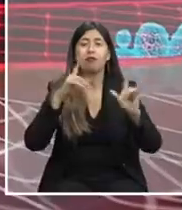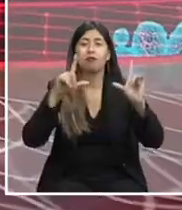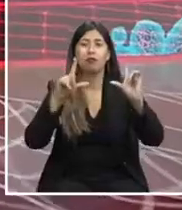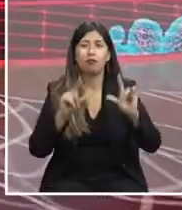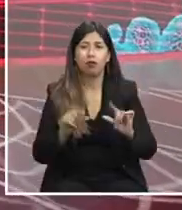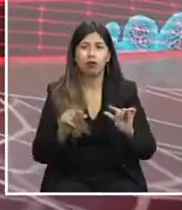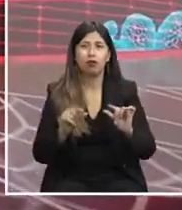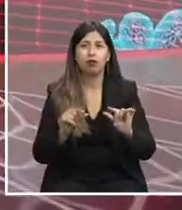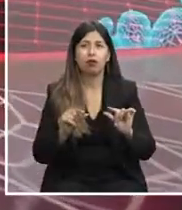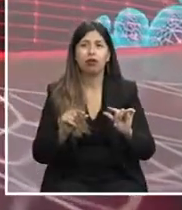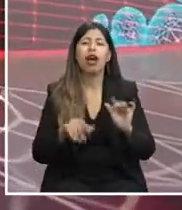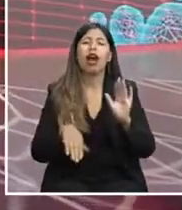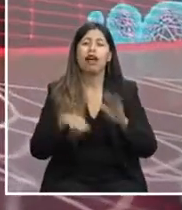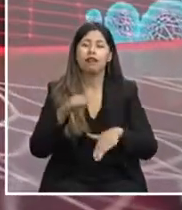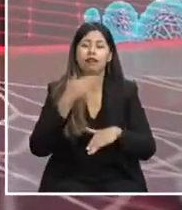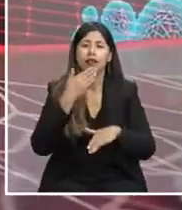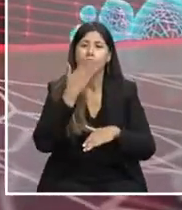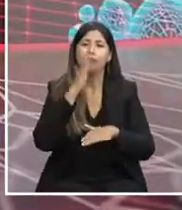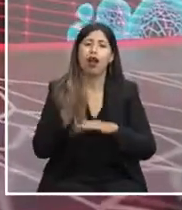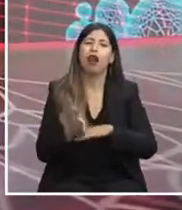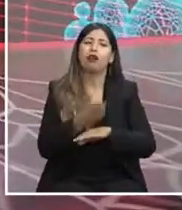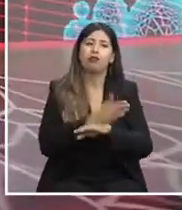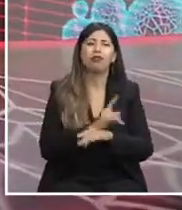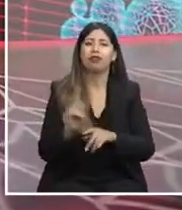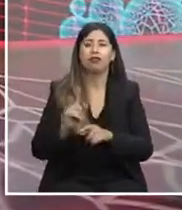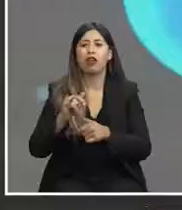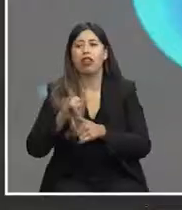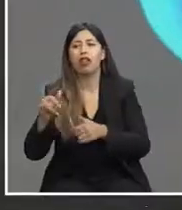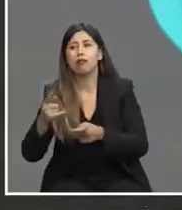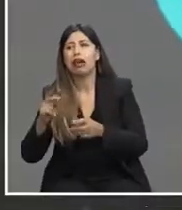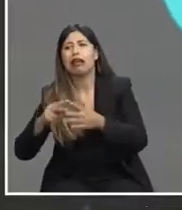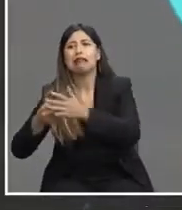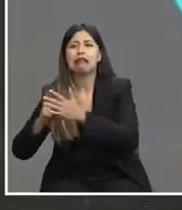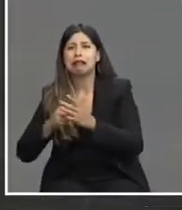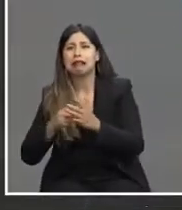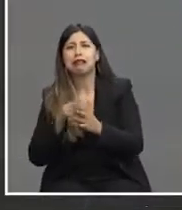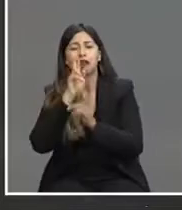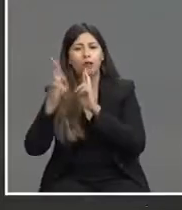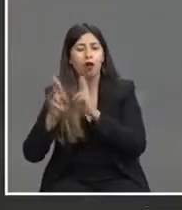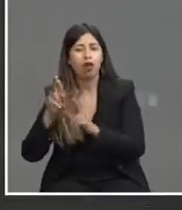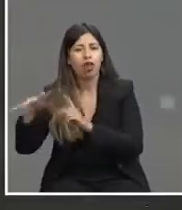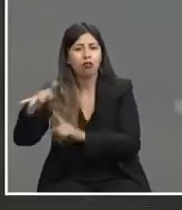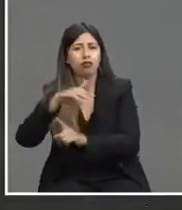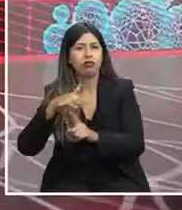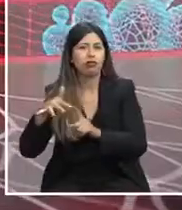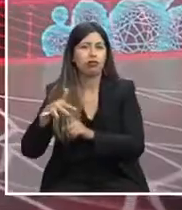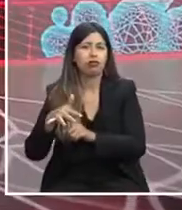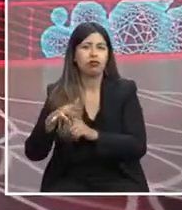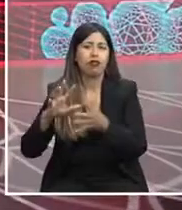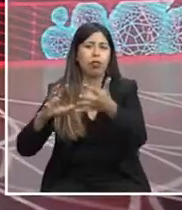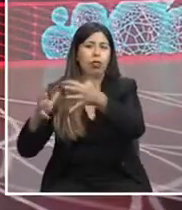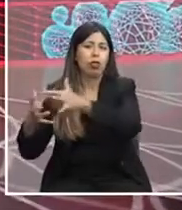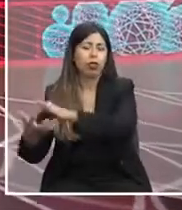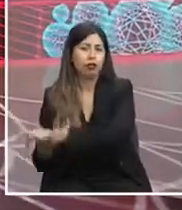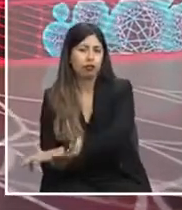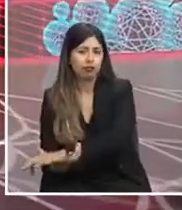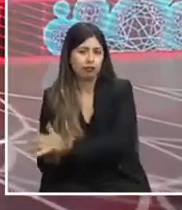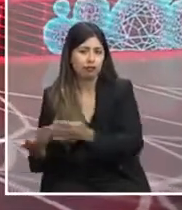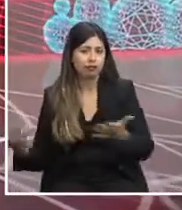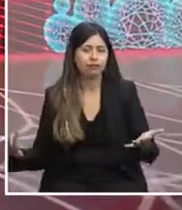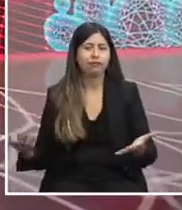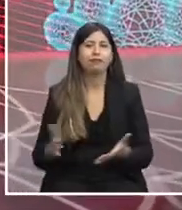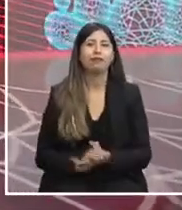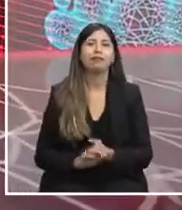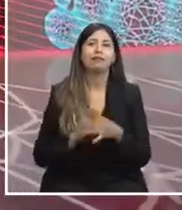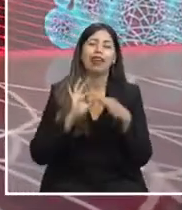salen bastante más a cuenta, ¿cierto?, que después andar resolviendo situaciones que ya fueron devastadas producto de una erupción volcánica.